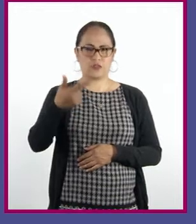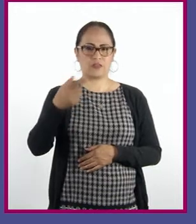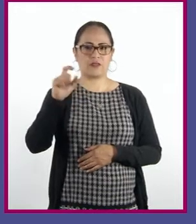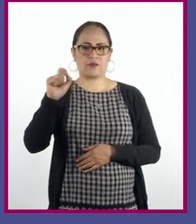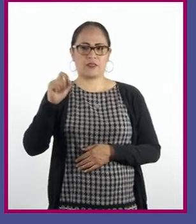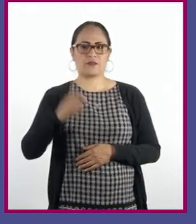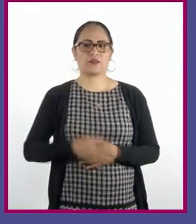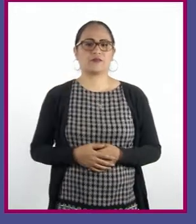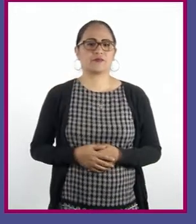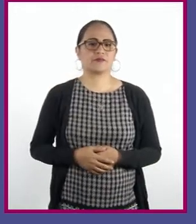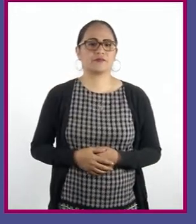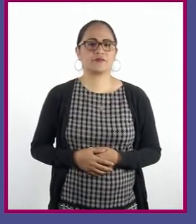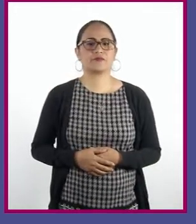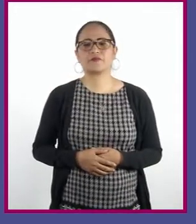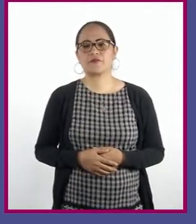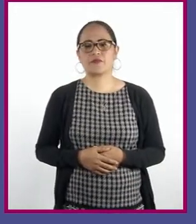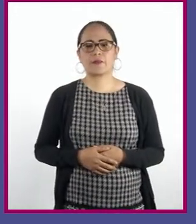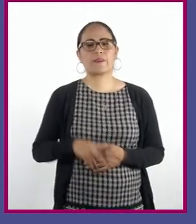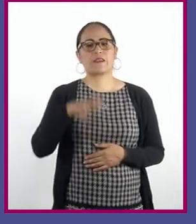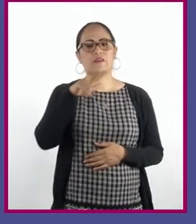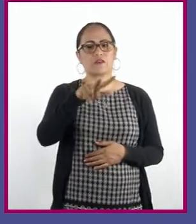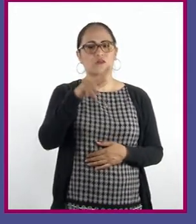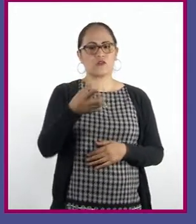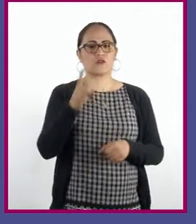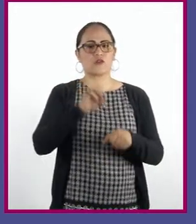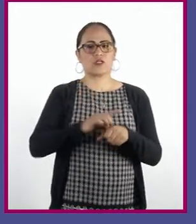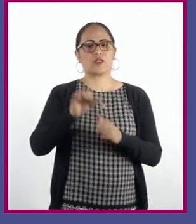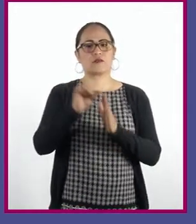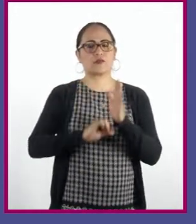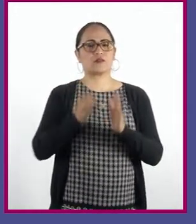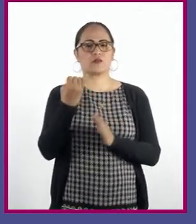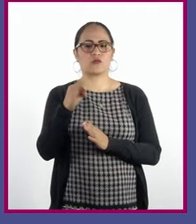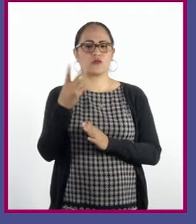18 días del mes de junio de 2019.